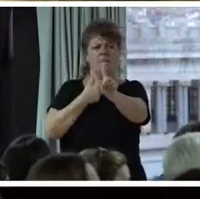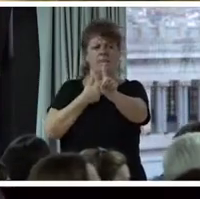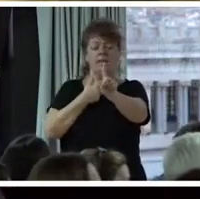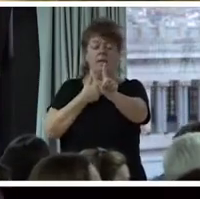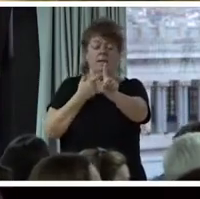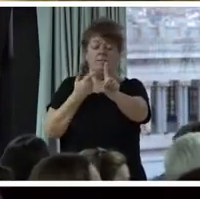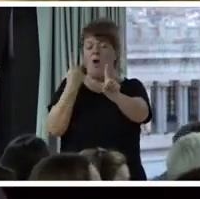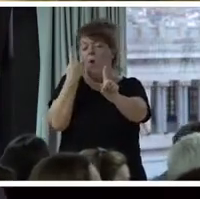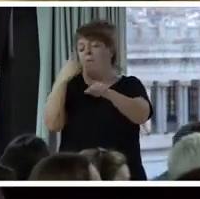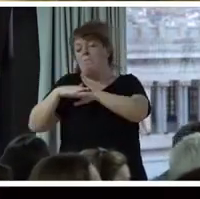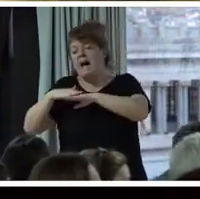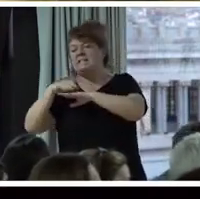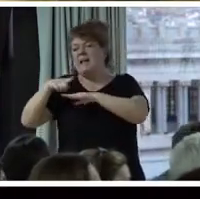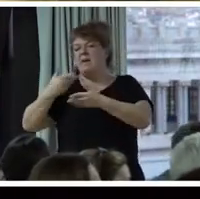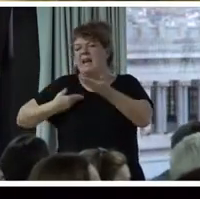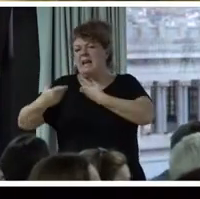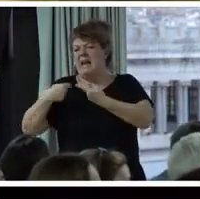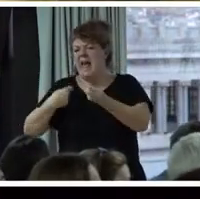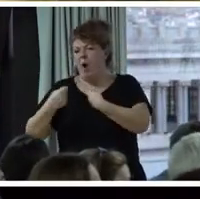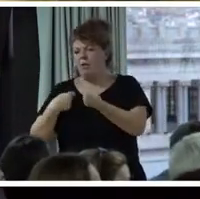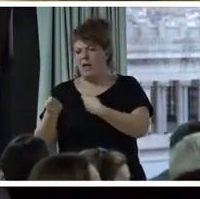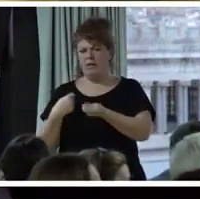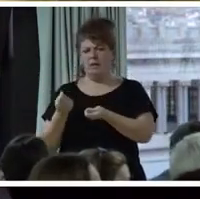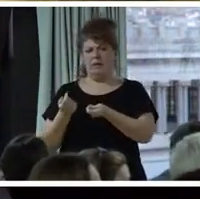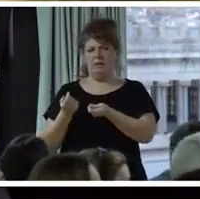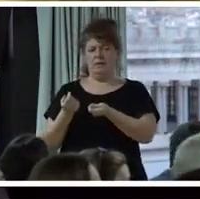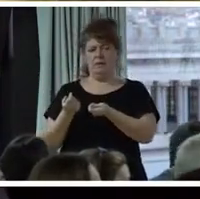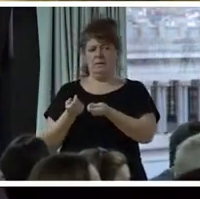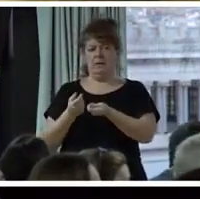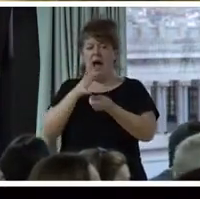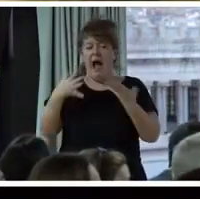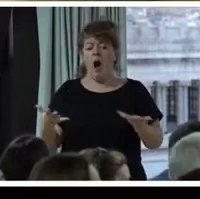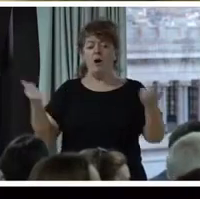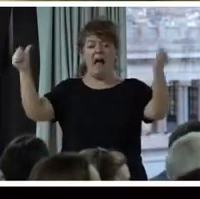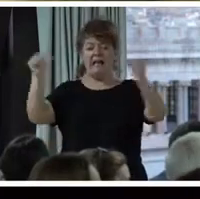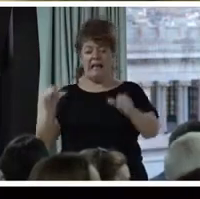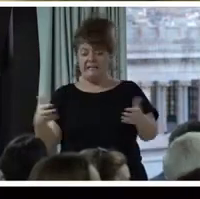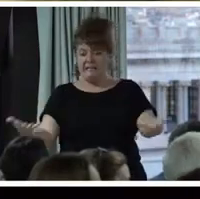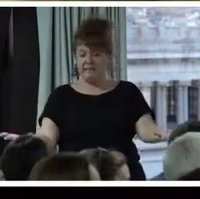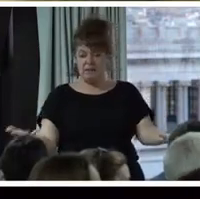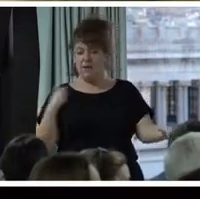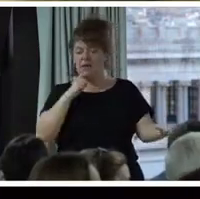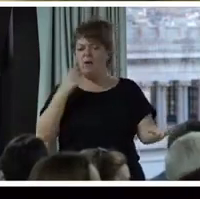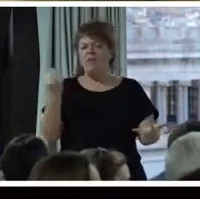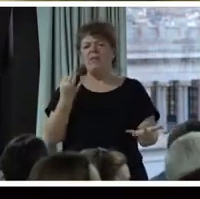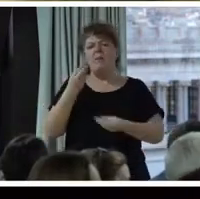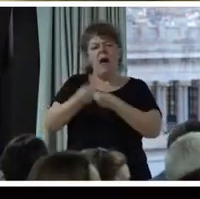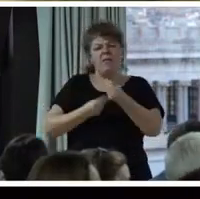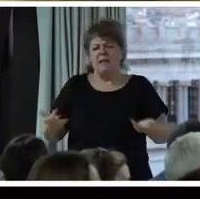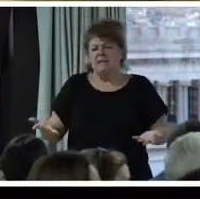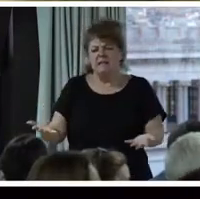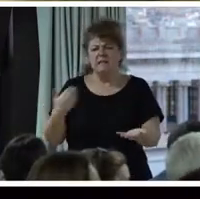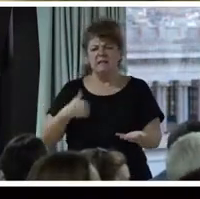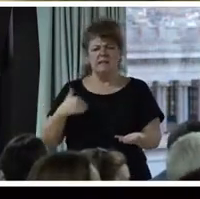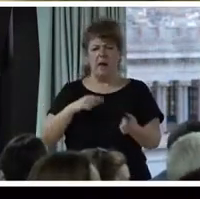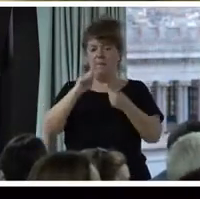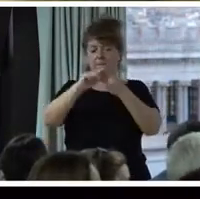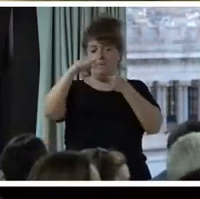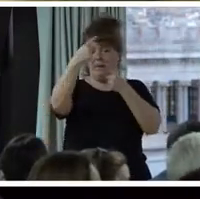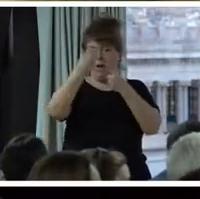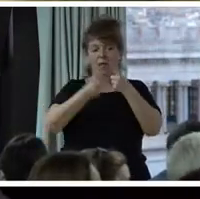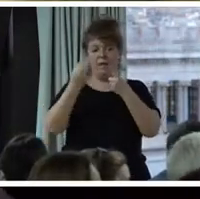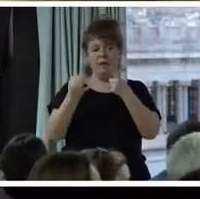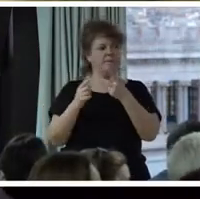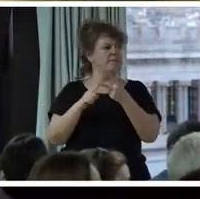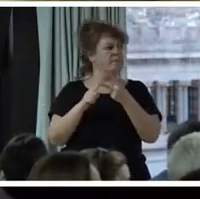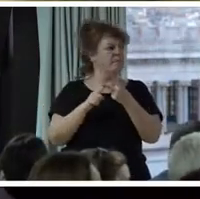negociación y para empezar para salir de la crisis actual es imperativo llevar a cabo lo siguiente primero